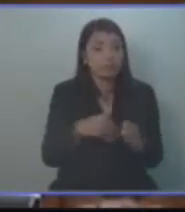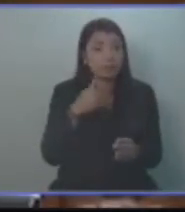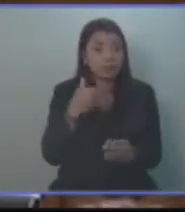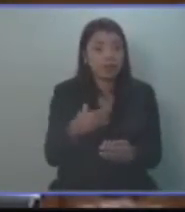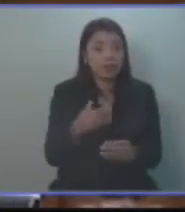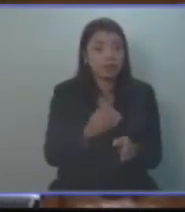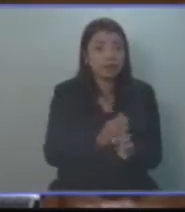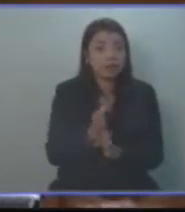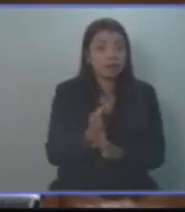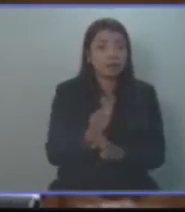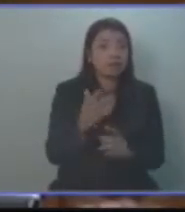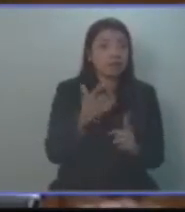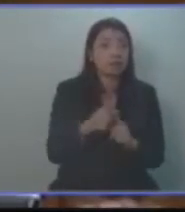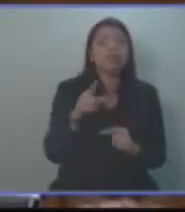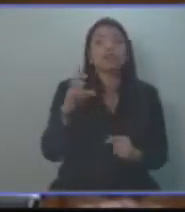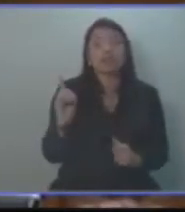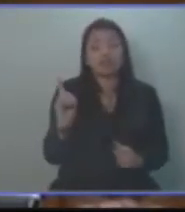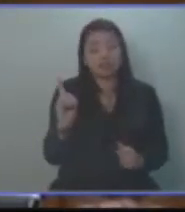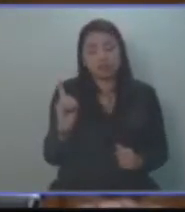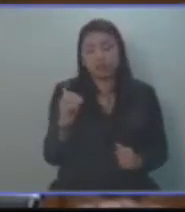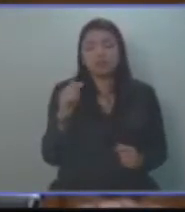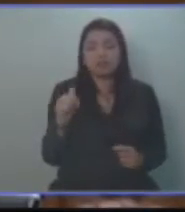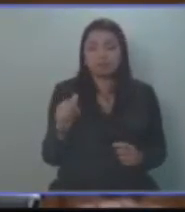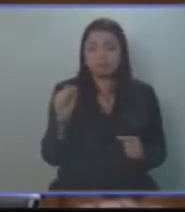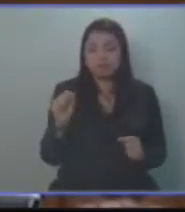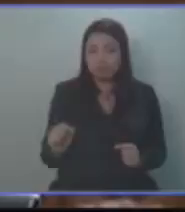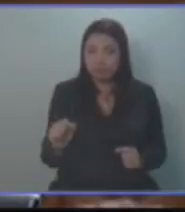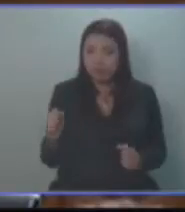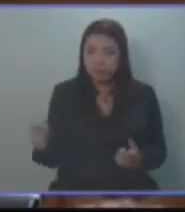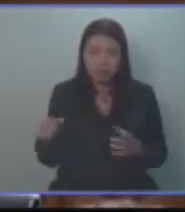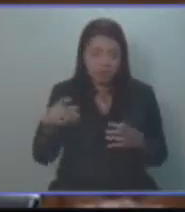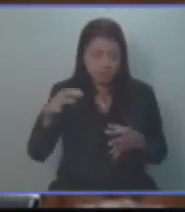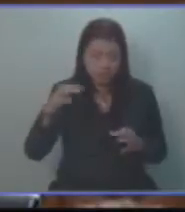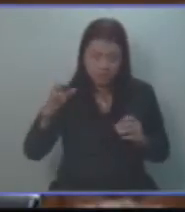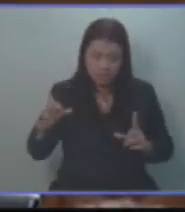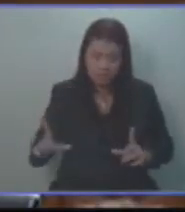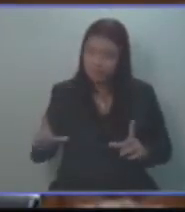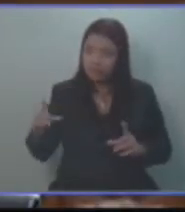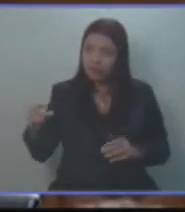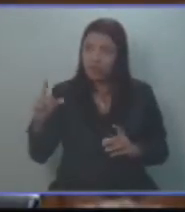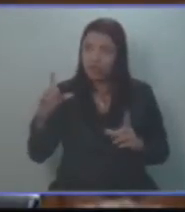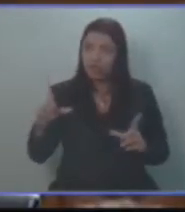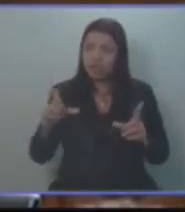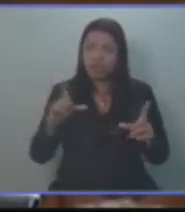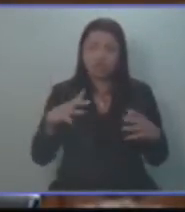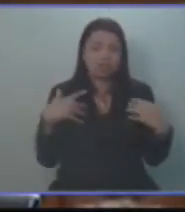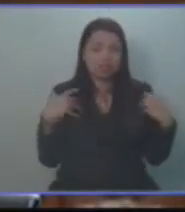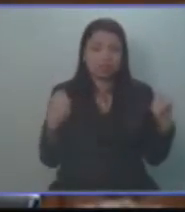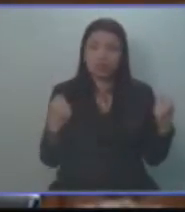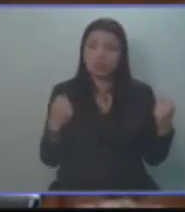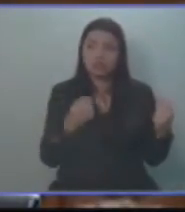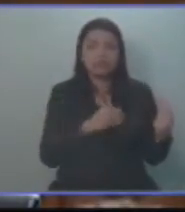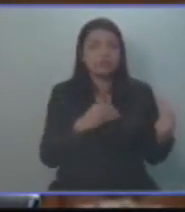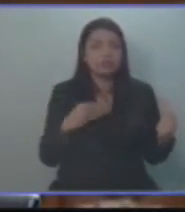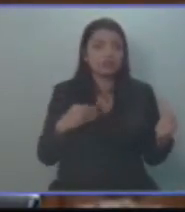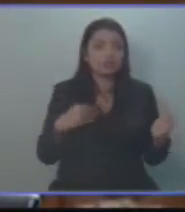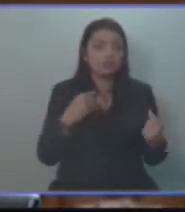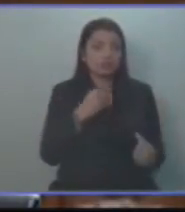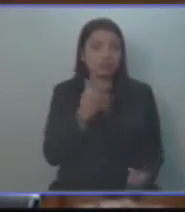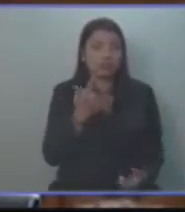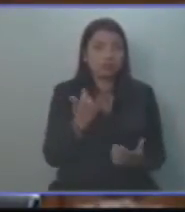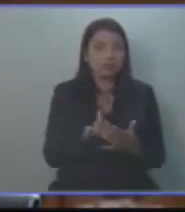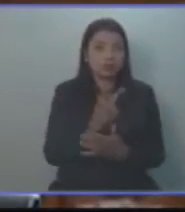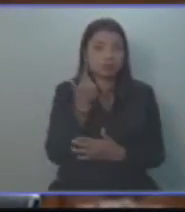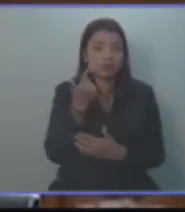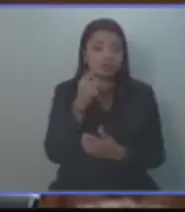correspondiente. Literal D, presentar certificado reciente de salud extendido por un médico autorizado por la